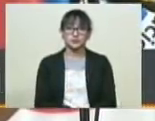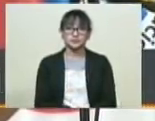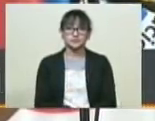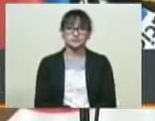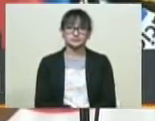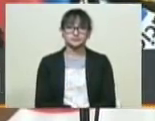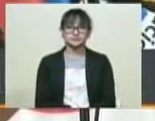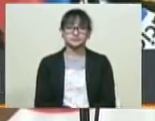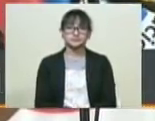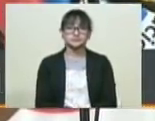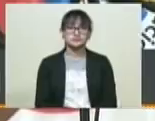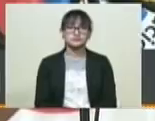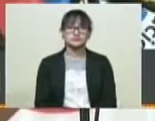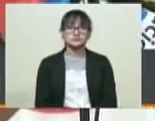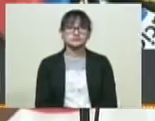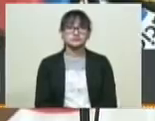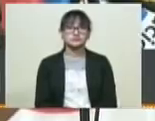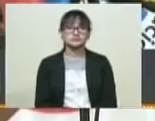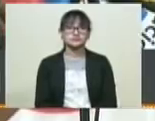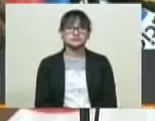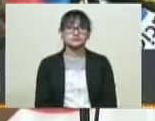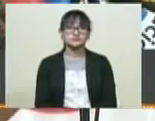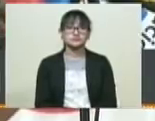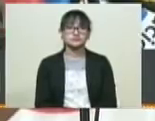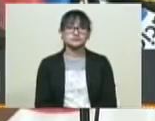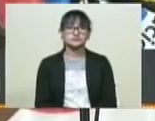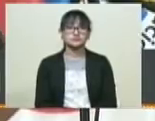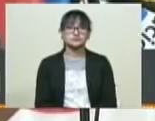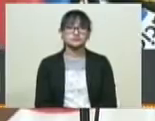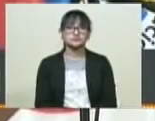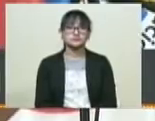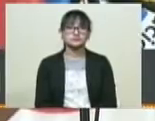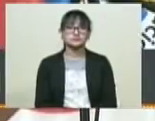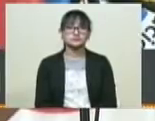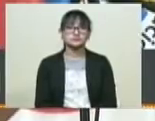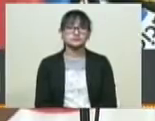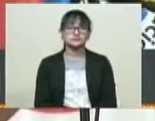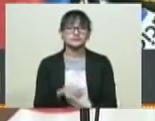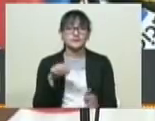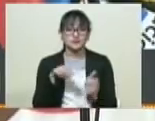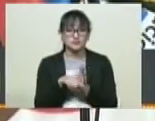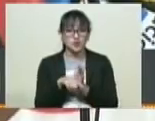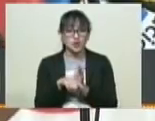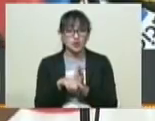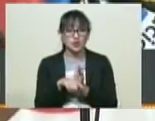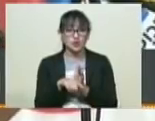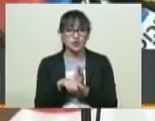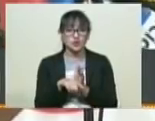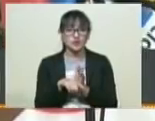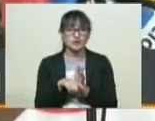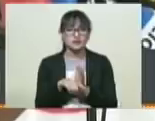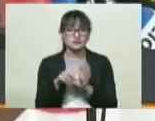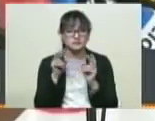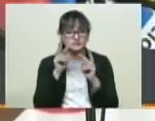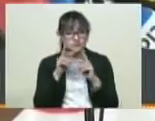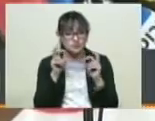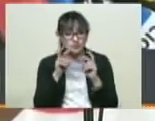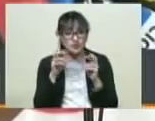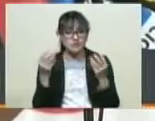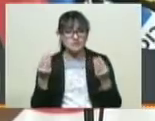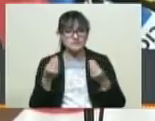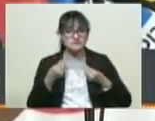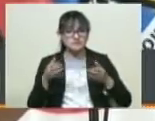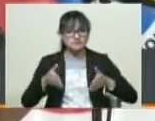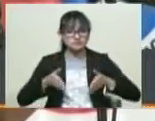Igualmente, se practicó el allanamiento en una vivienda ubicada en